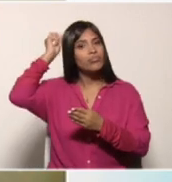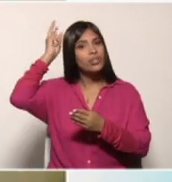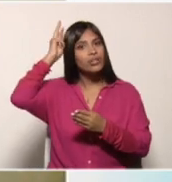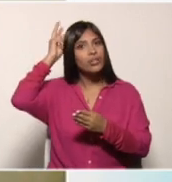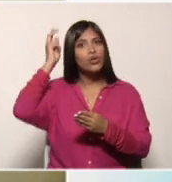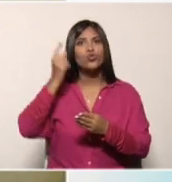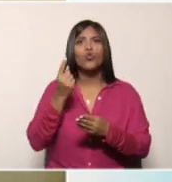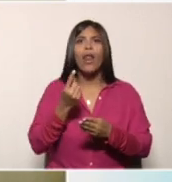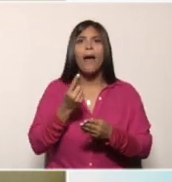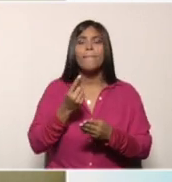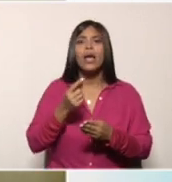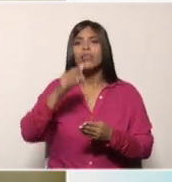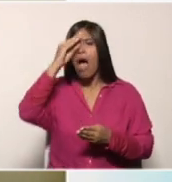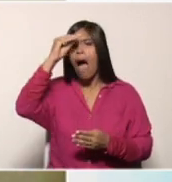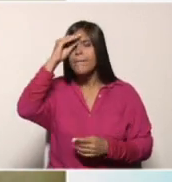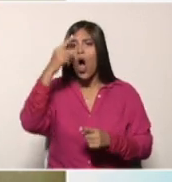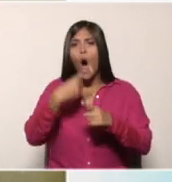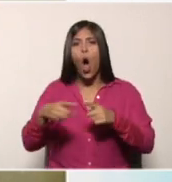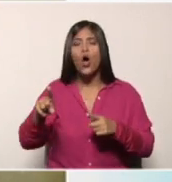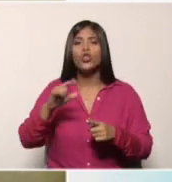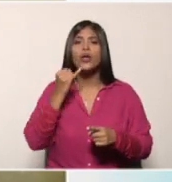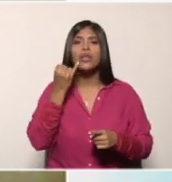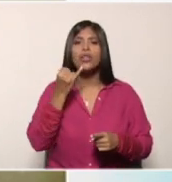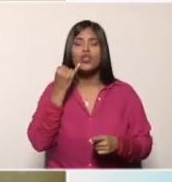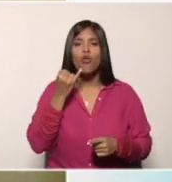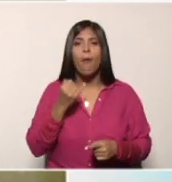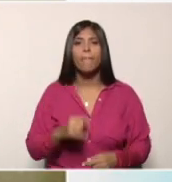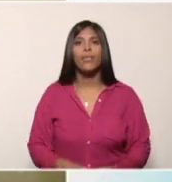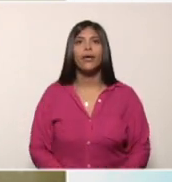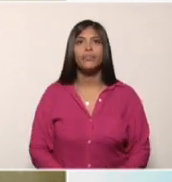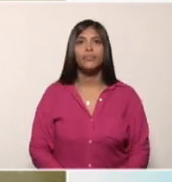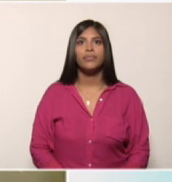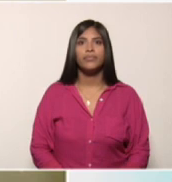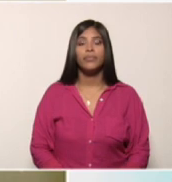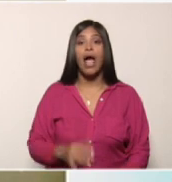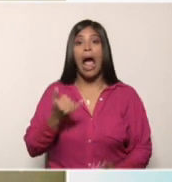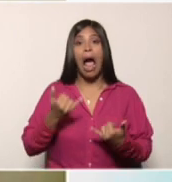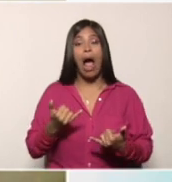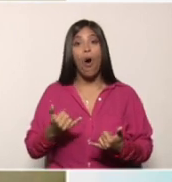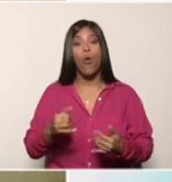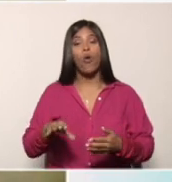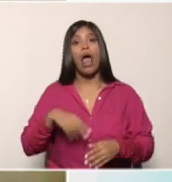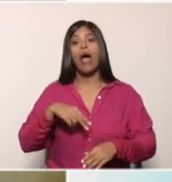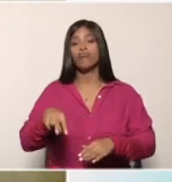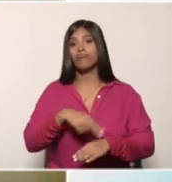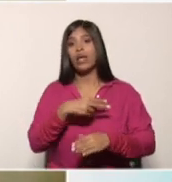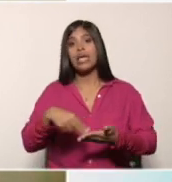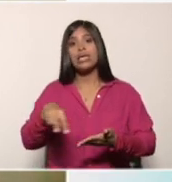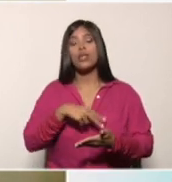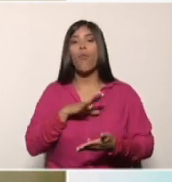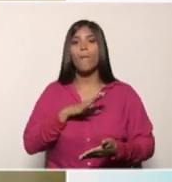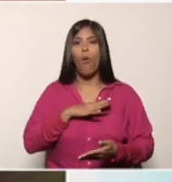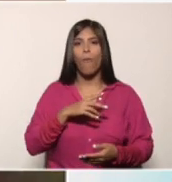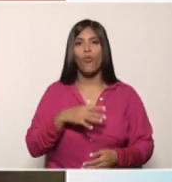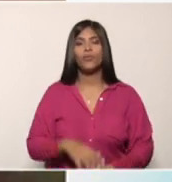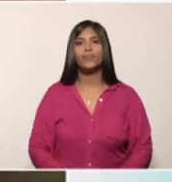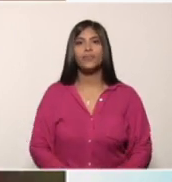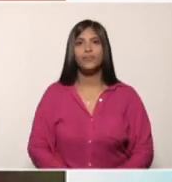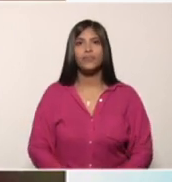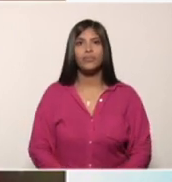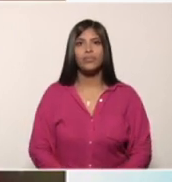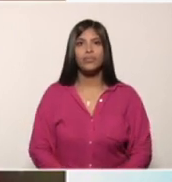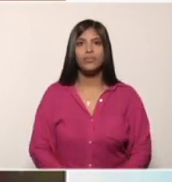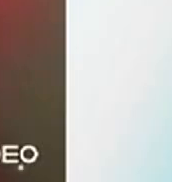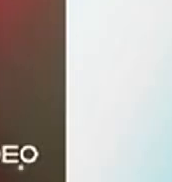está aprendiendo otro idioma. A continuación dejamos las gloriosas notas del himno nacional en Wayuu.